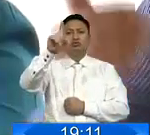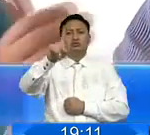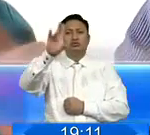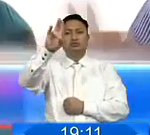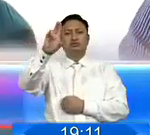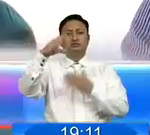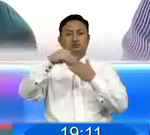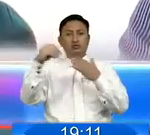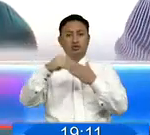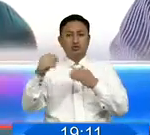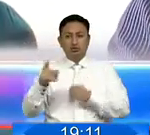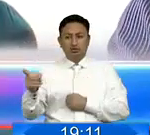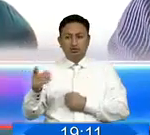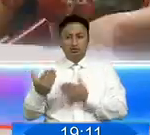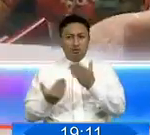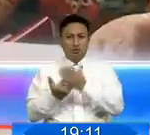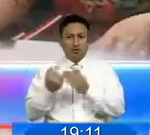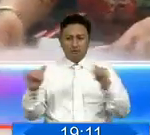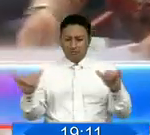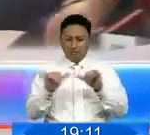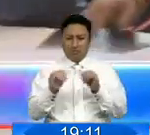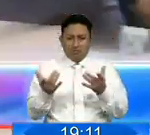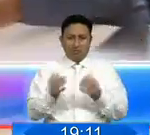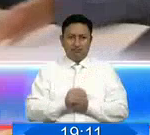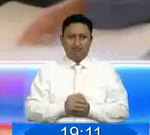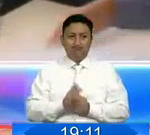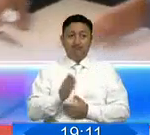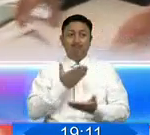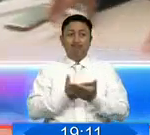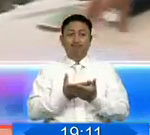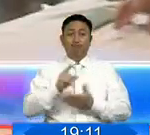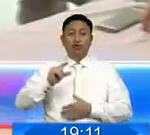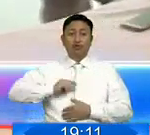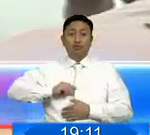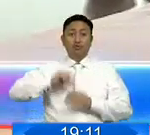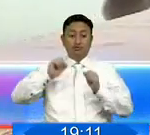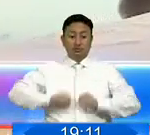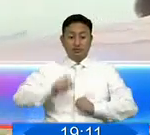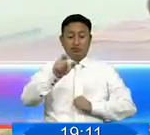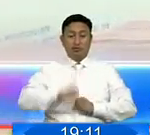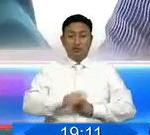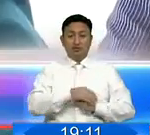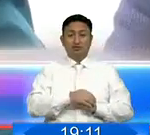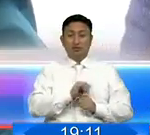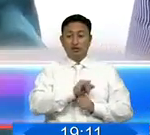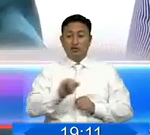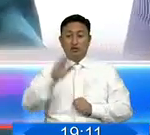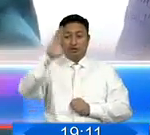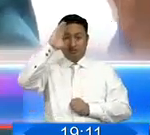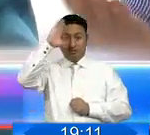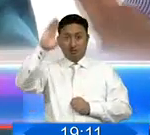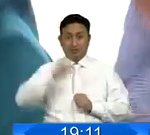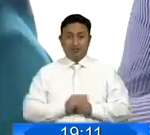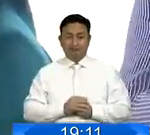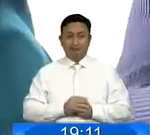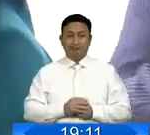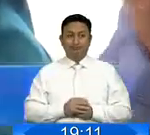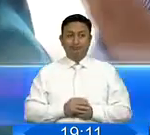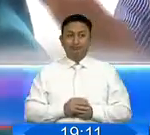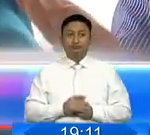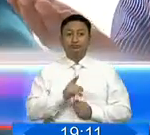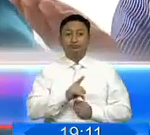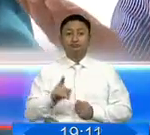un docente cuando ingresa al magisterio? Ellos proponen que sus sueldos se equiparen al personal de tropa. Que se equipare